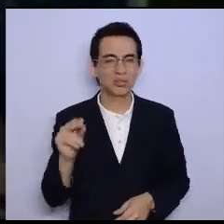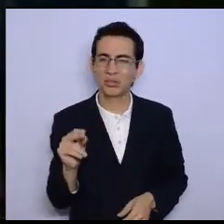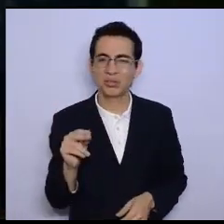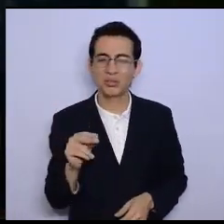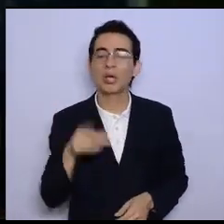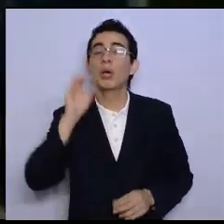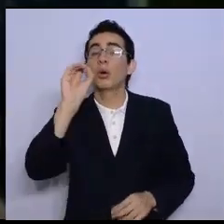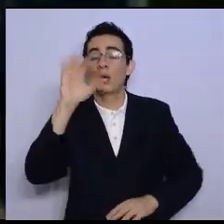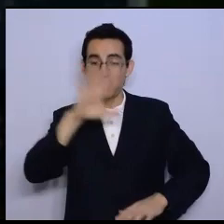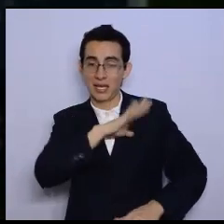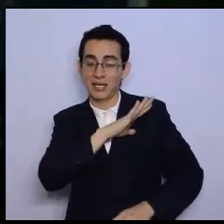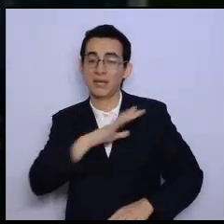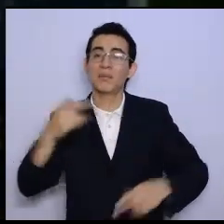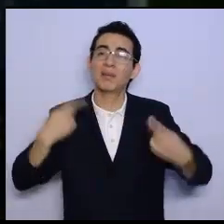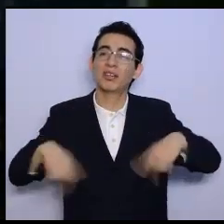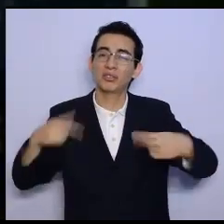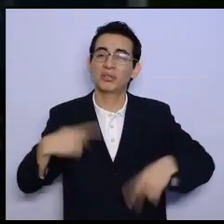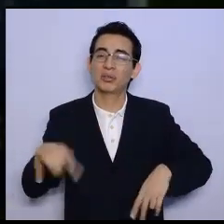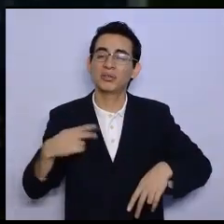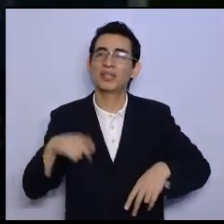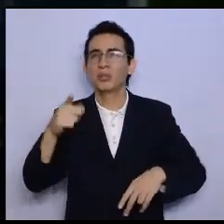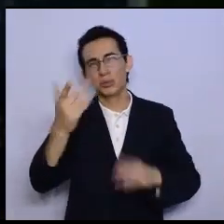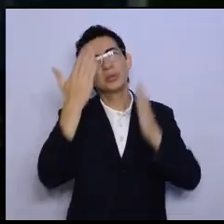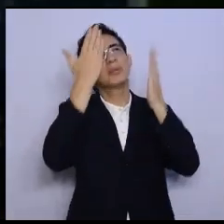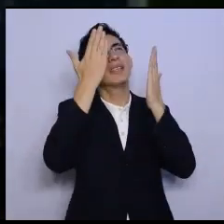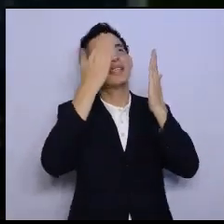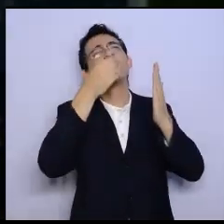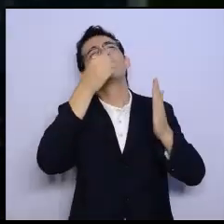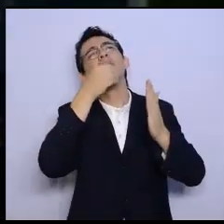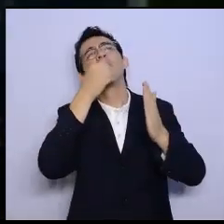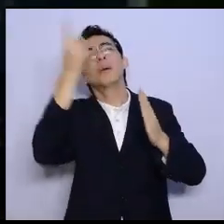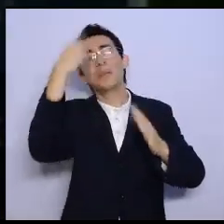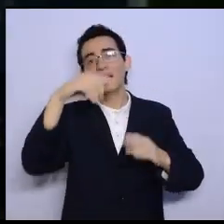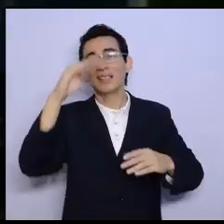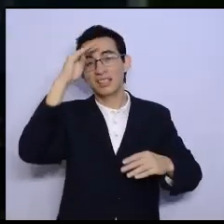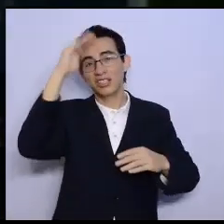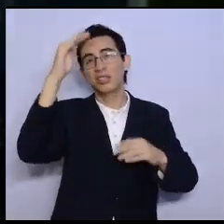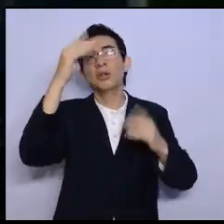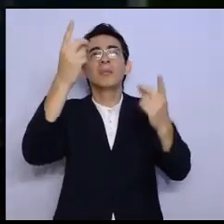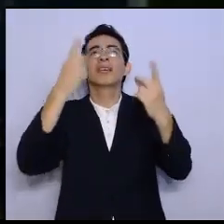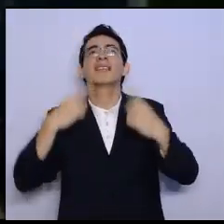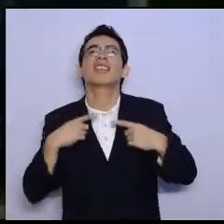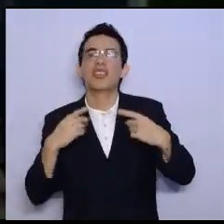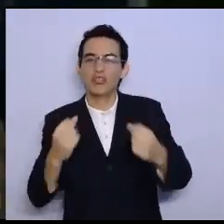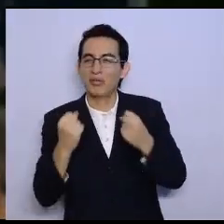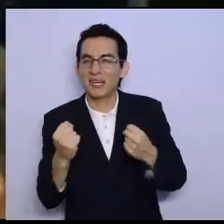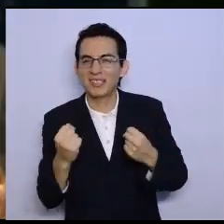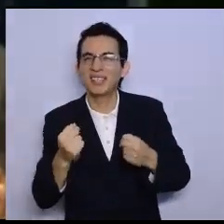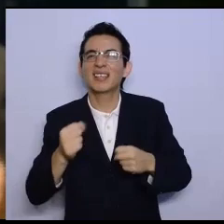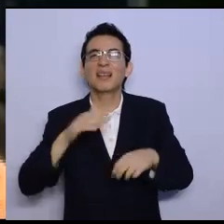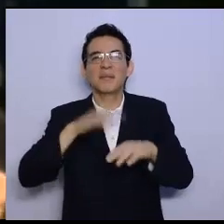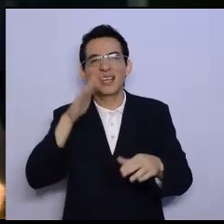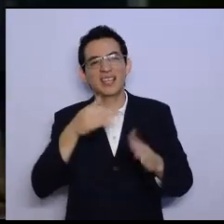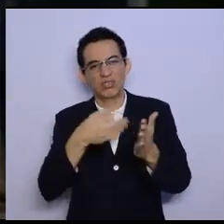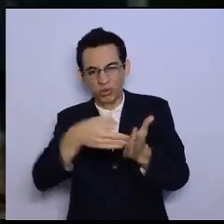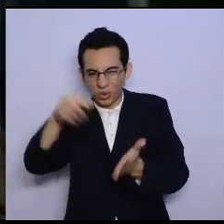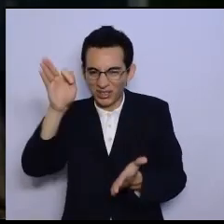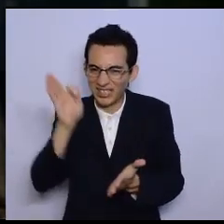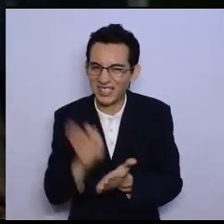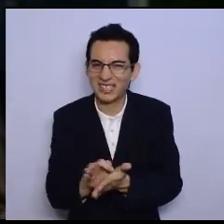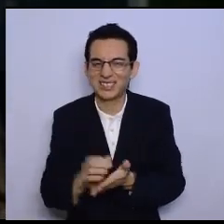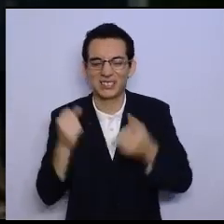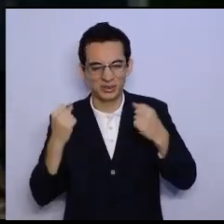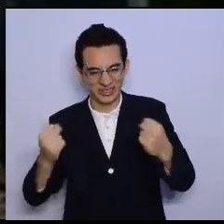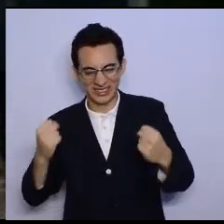pastor, ore por mí para que el Señor me dé gracia y fortaleza para saber enfrentar esta aflicción, esta situación que me